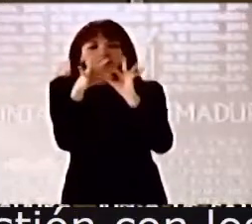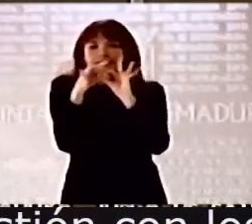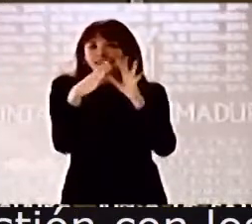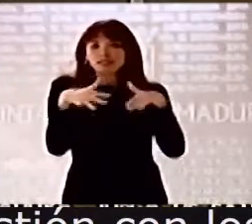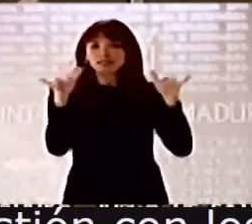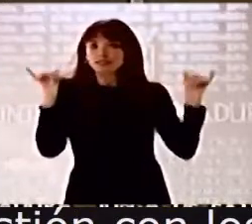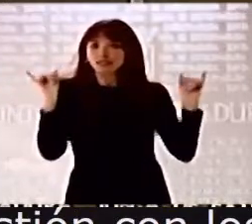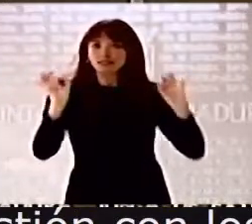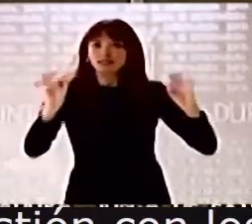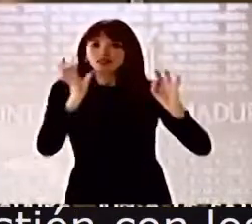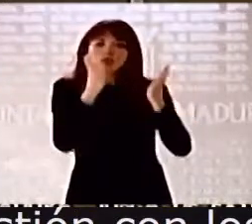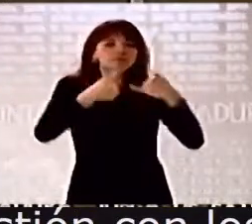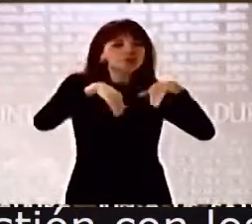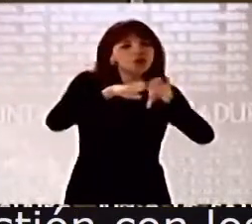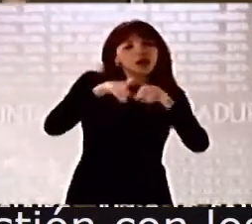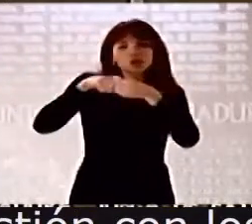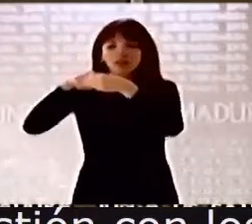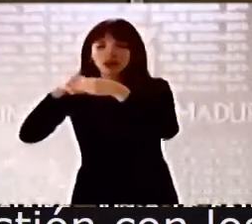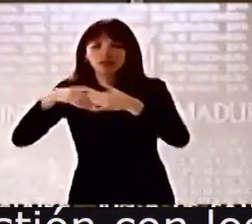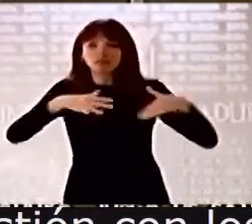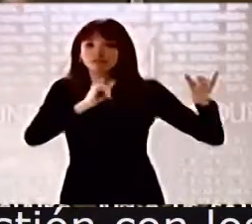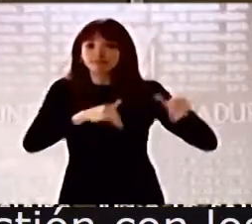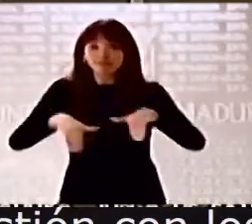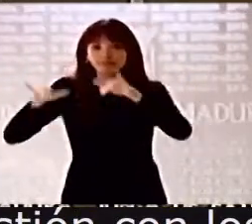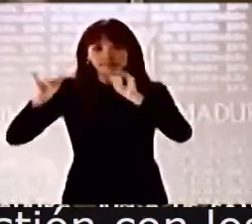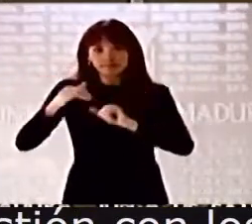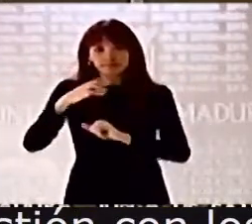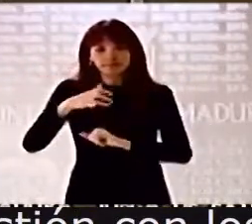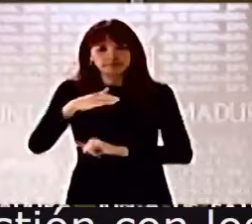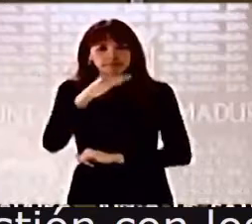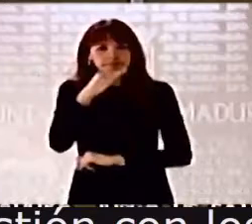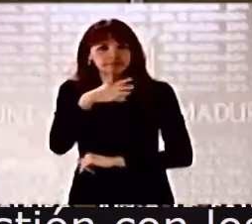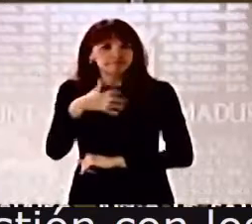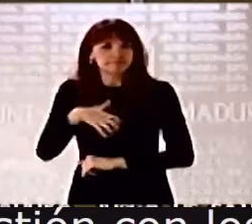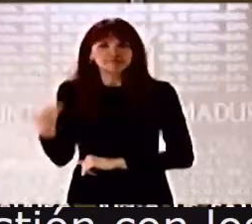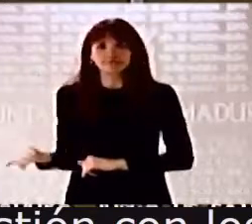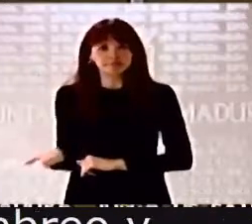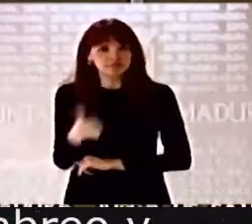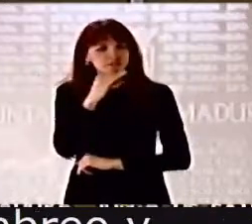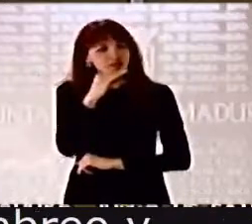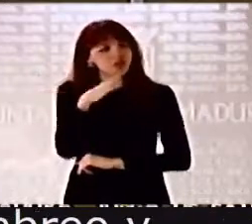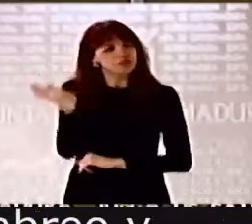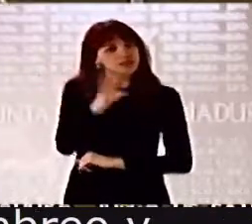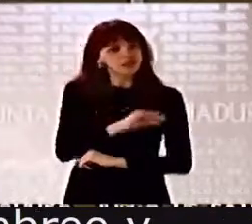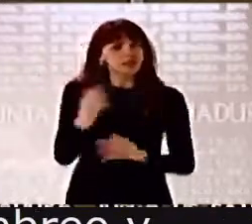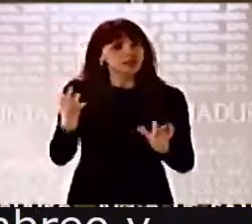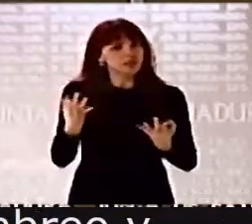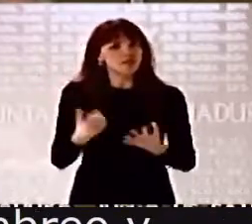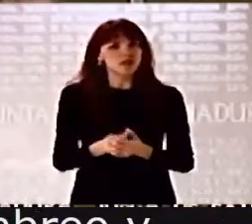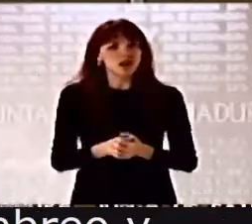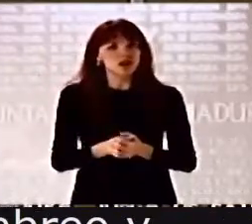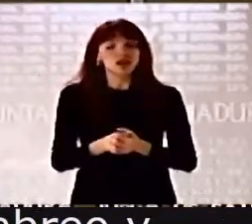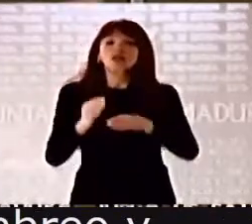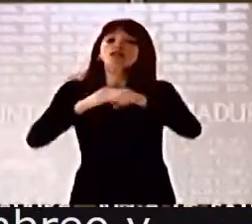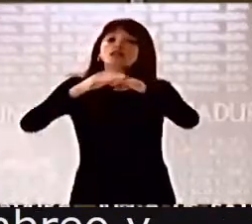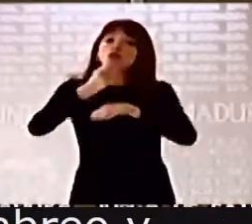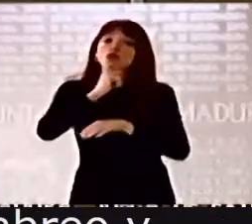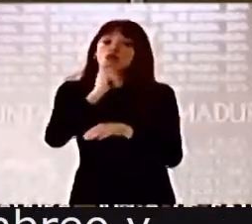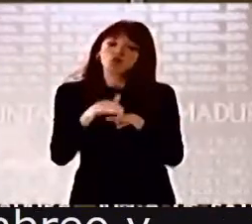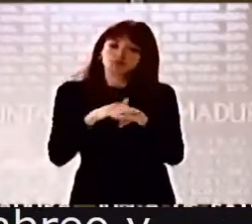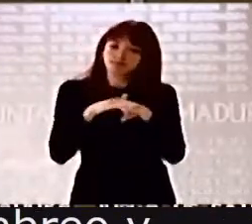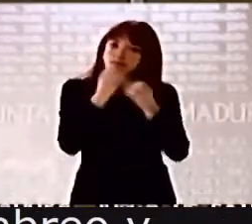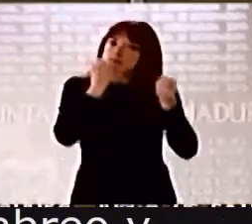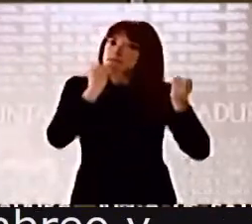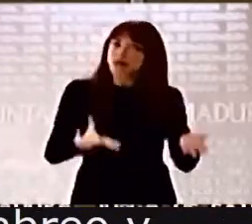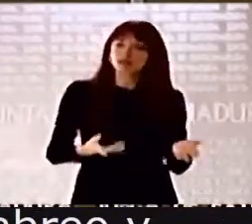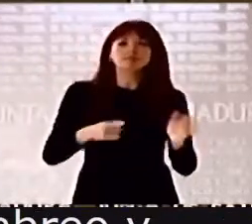de igualdad ni de solidaridad, sino que tiene que ver con el cabreo y el enfado, que hay que entender. Y la mejor manera de combatirlo es gobernando, y gobernando bien,